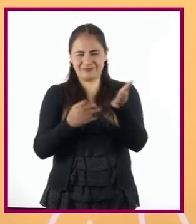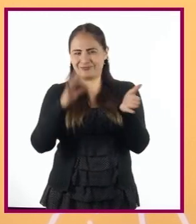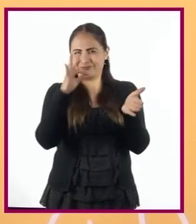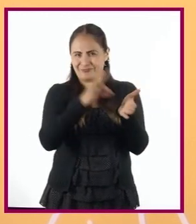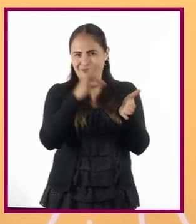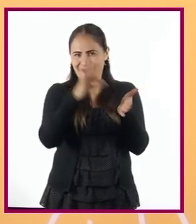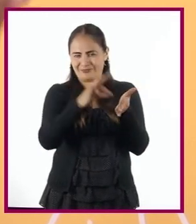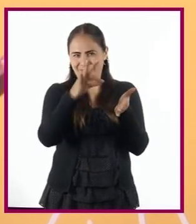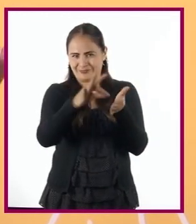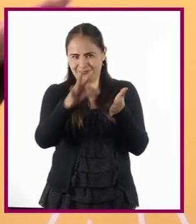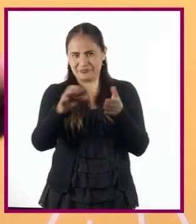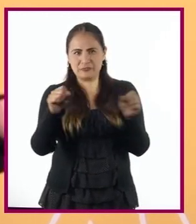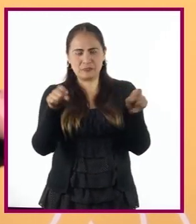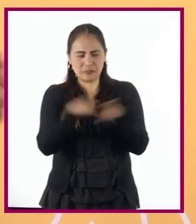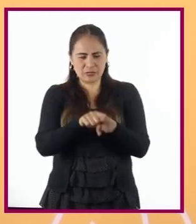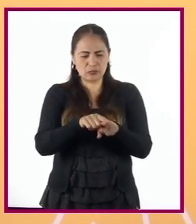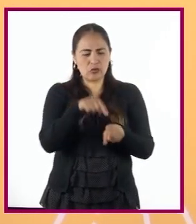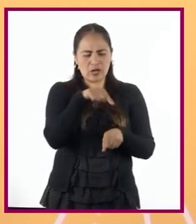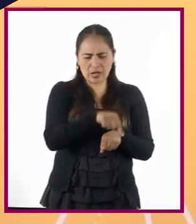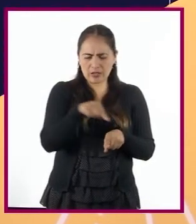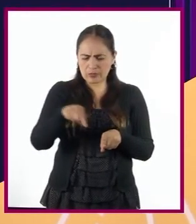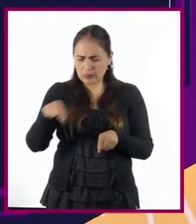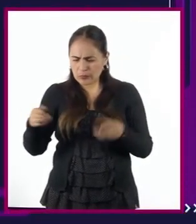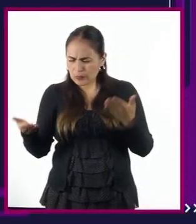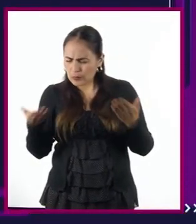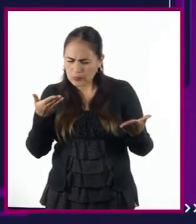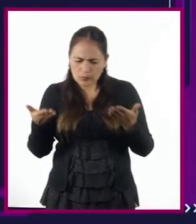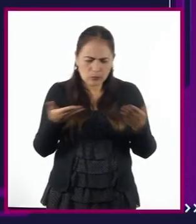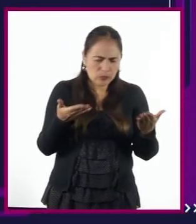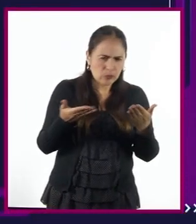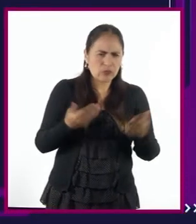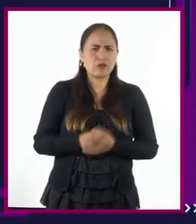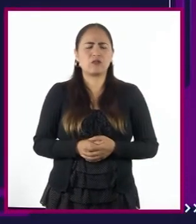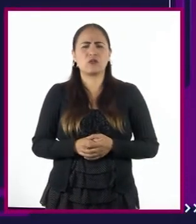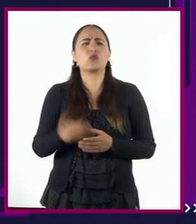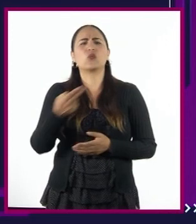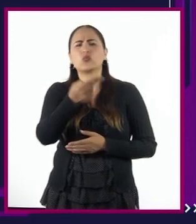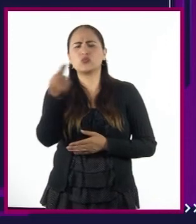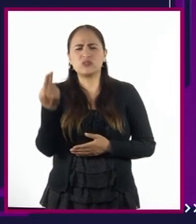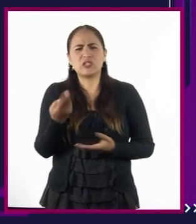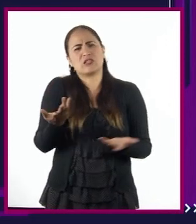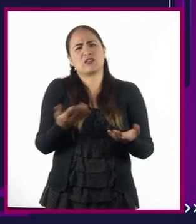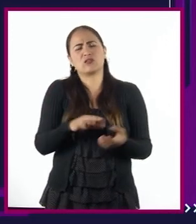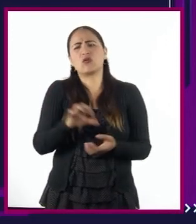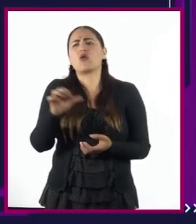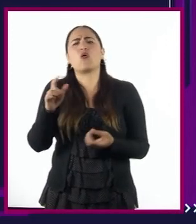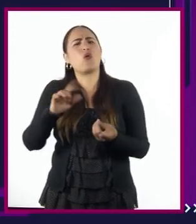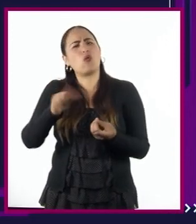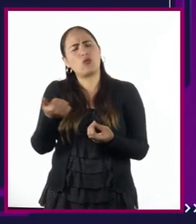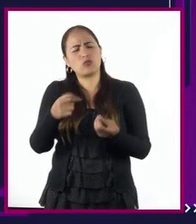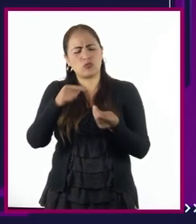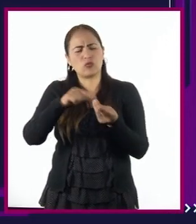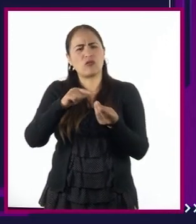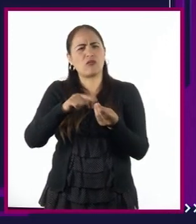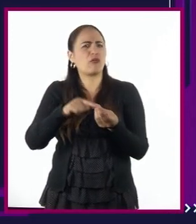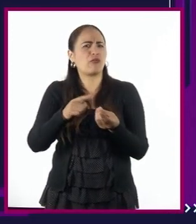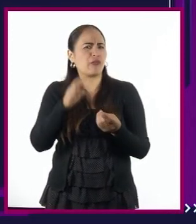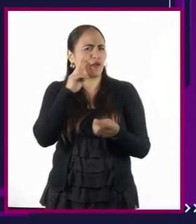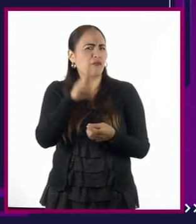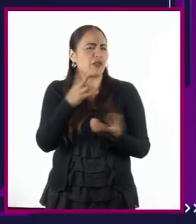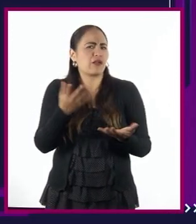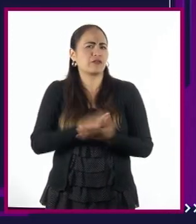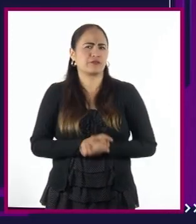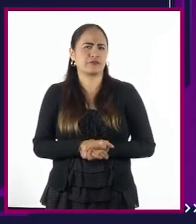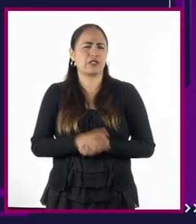forma simultánea varias variables. ¿Dónde han visto gráficas de este tipo? ¿Qué